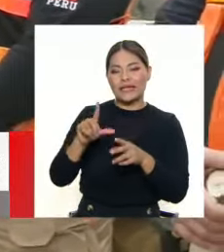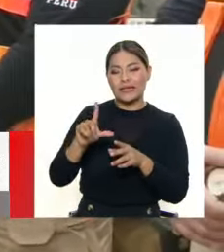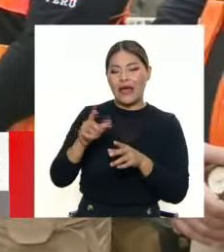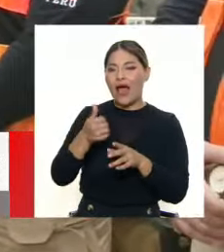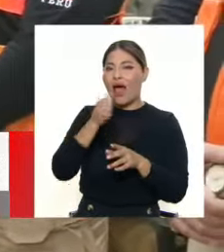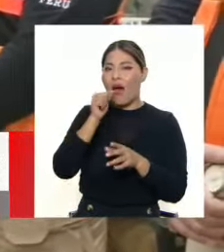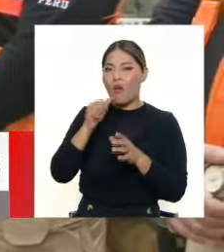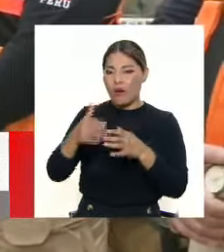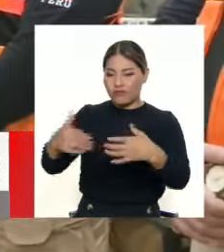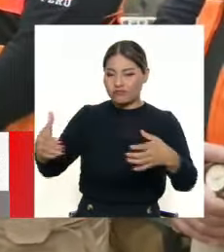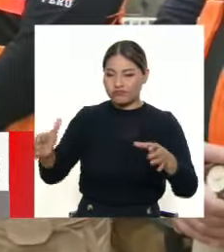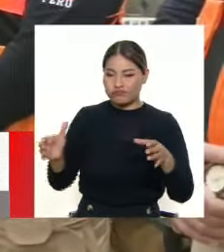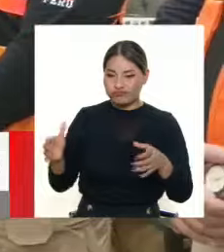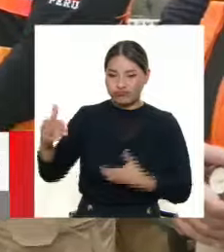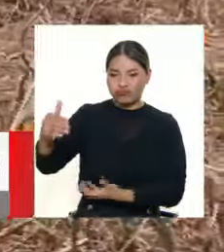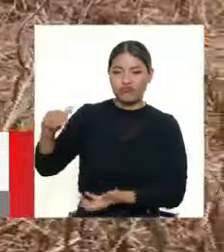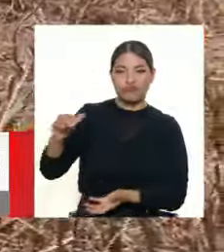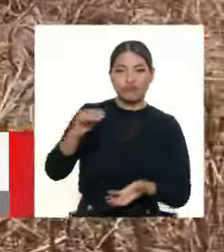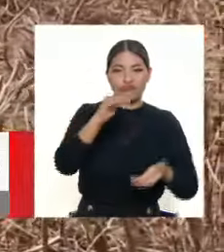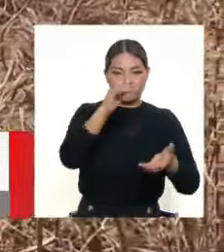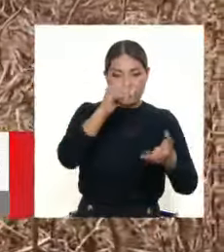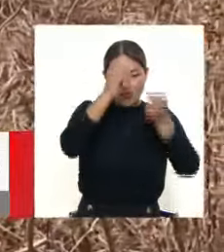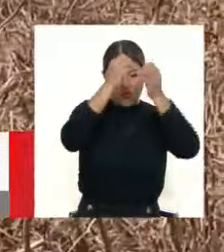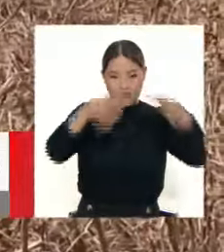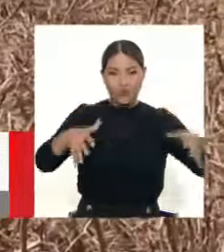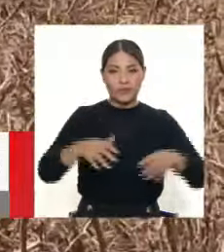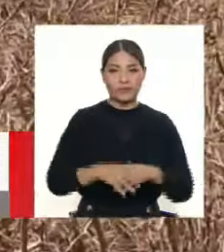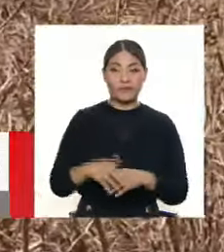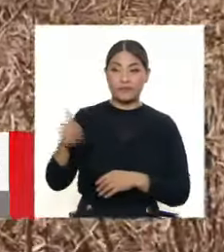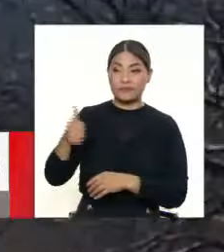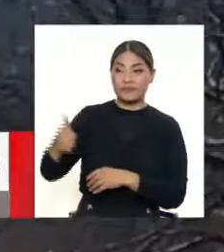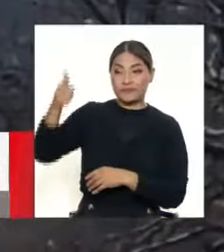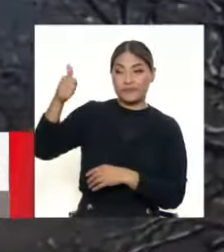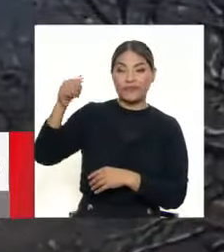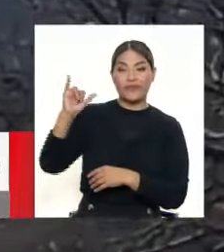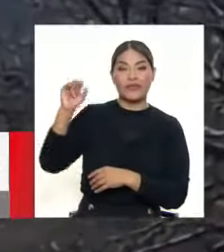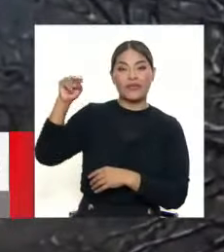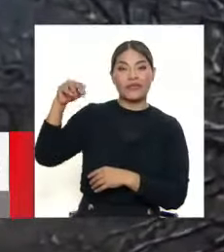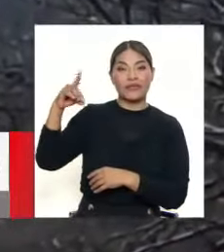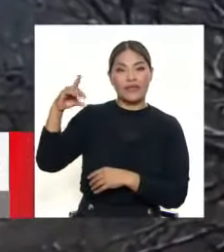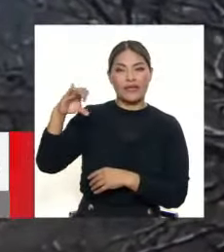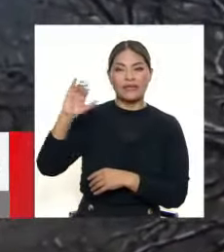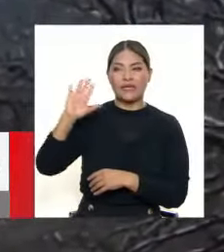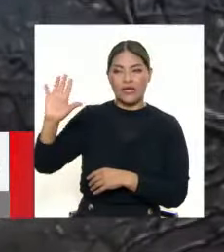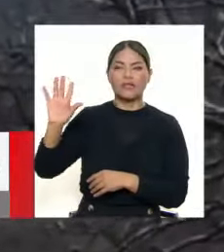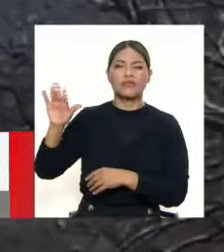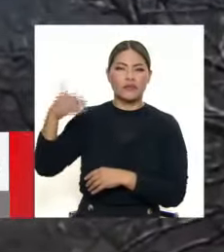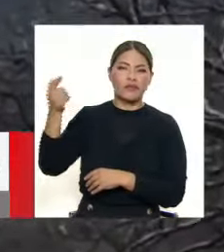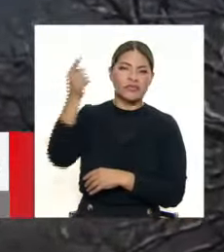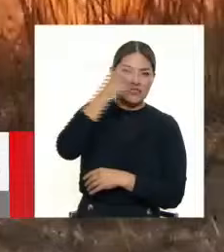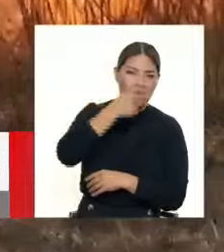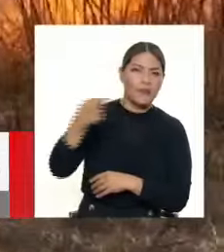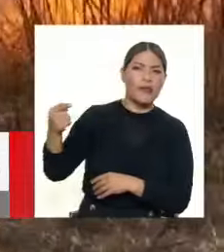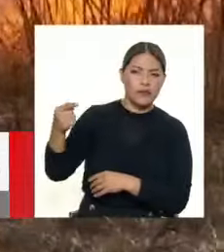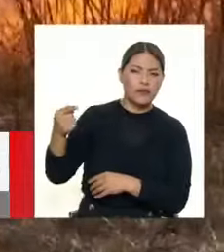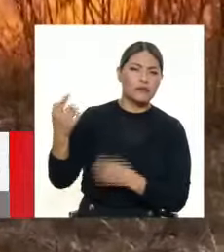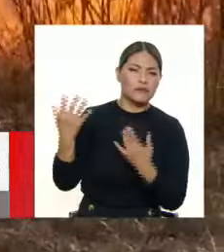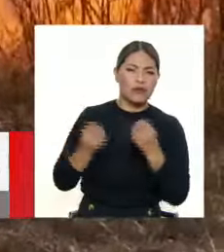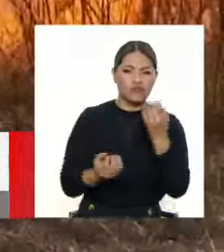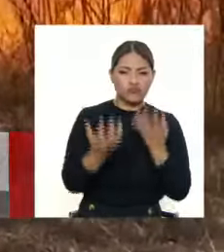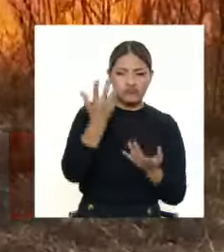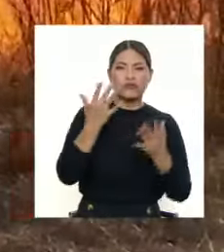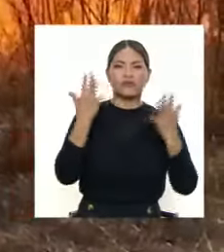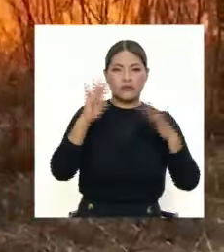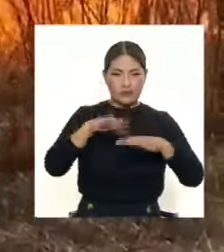litros de agua. El jefe del INDECI dijo también que aproximadamente en una semana los incendios forestales